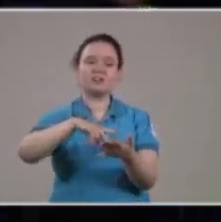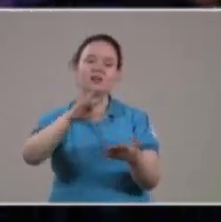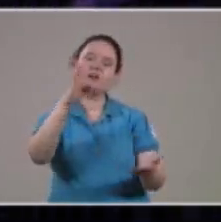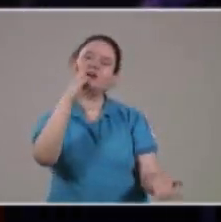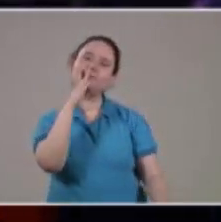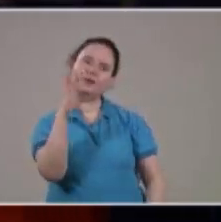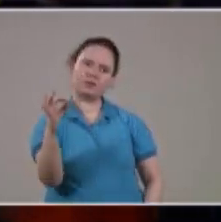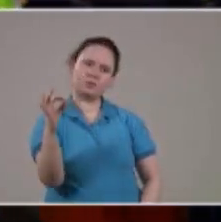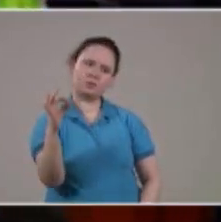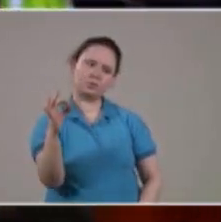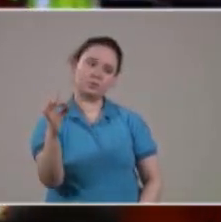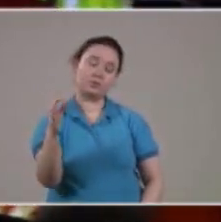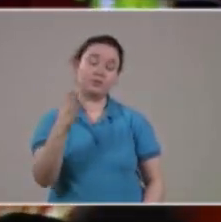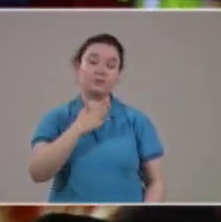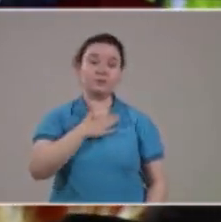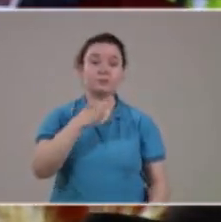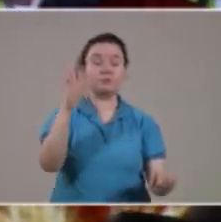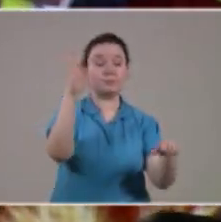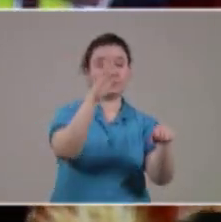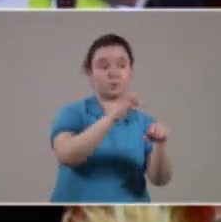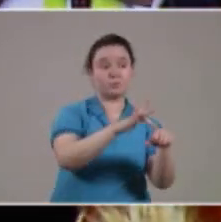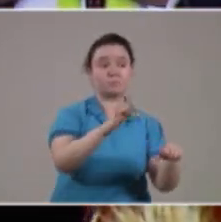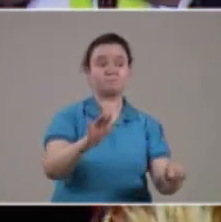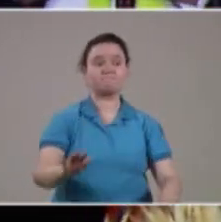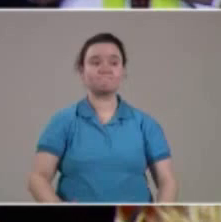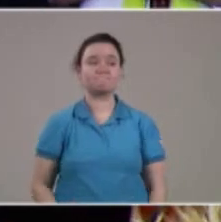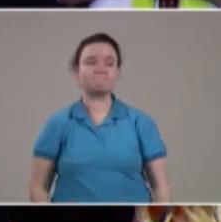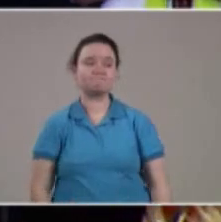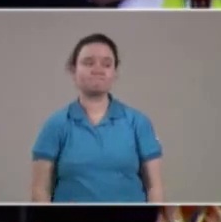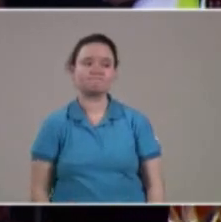hermano, eso me compugió.